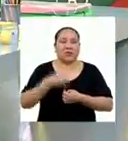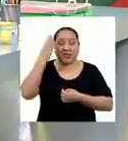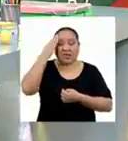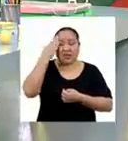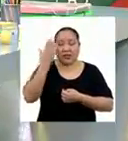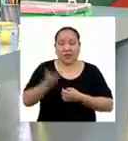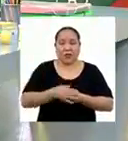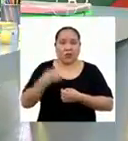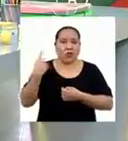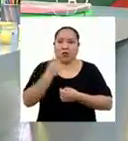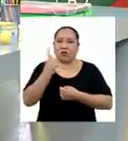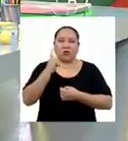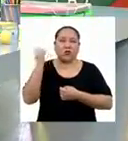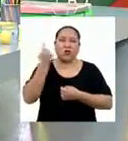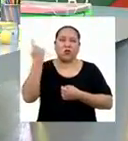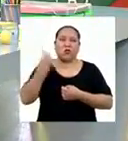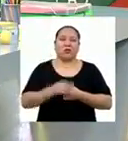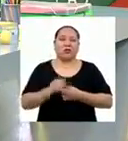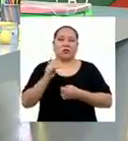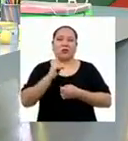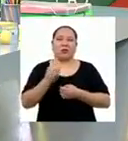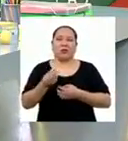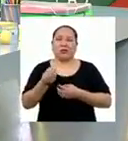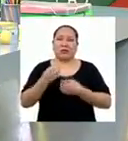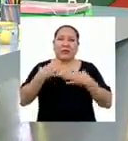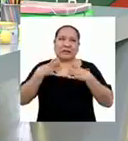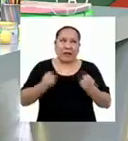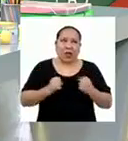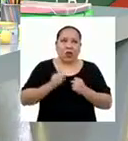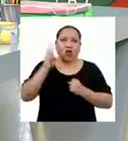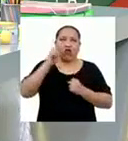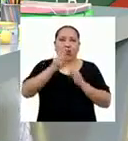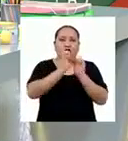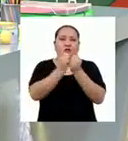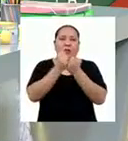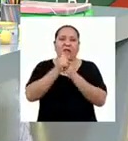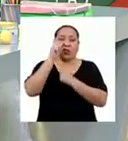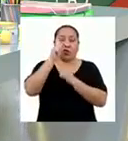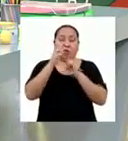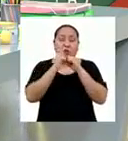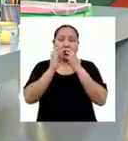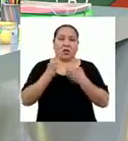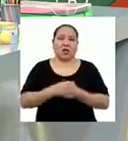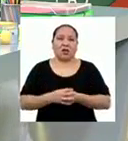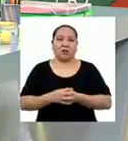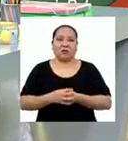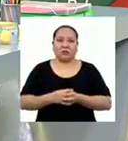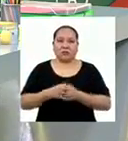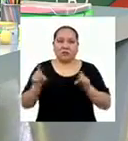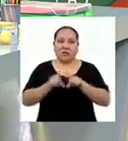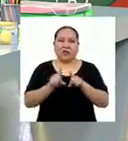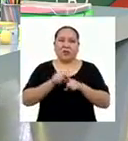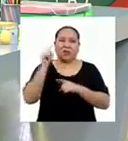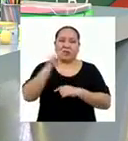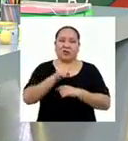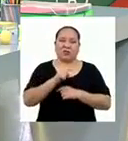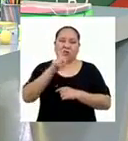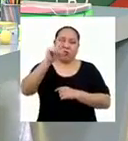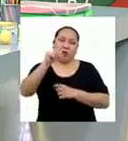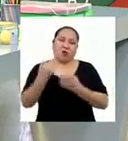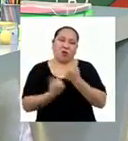¿Saben? No solo no es muy saludable comer 2 panes con chicharrón en un mismo día, sino también puede ser poco